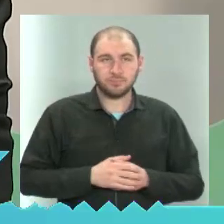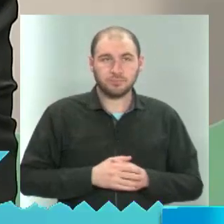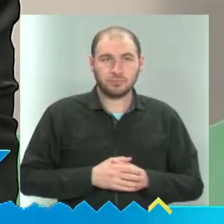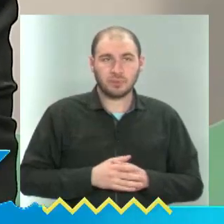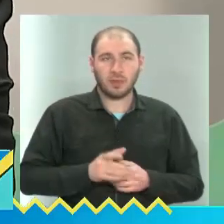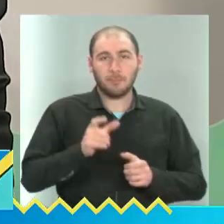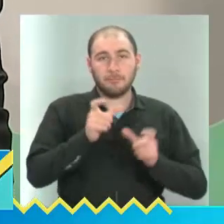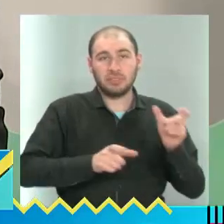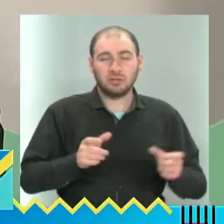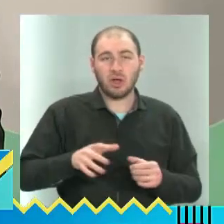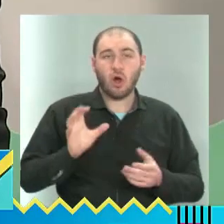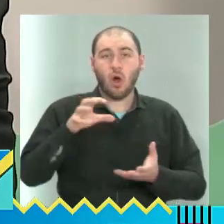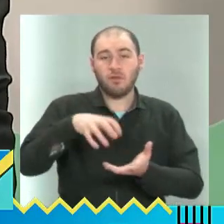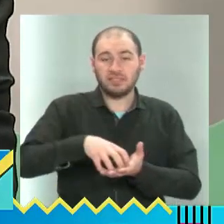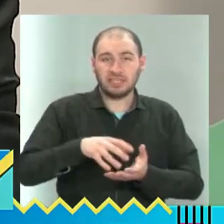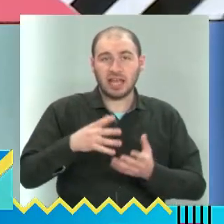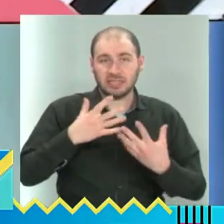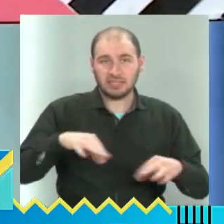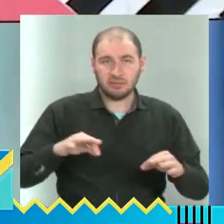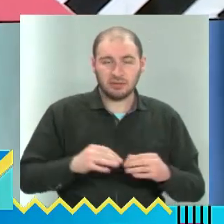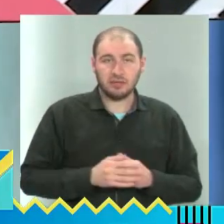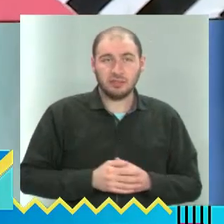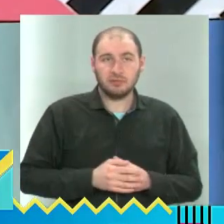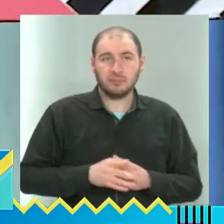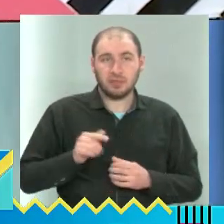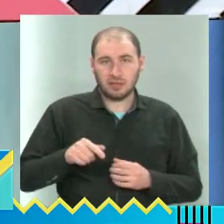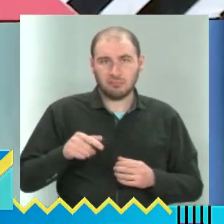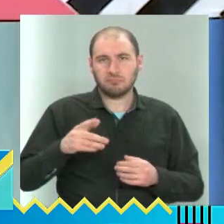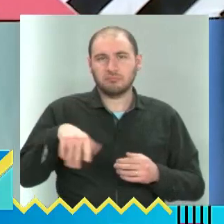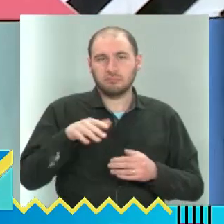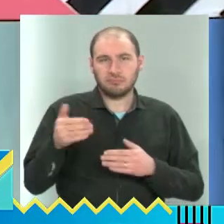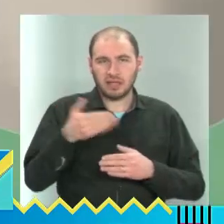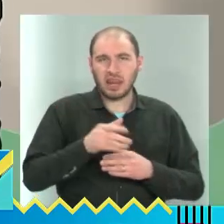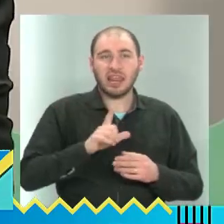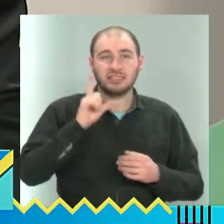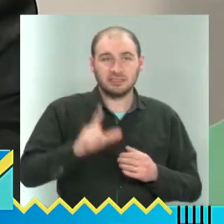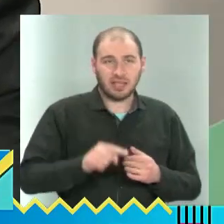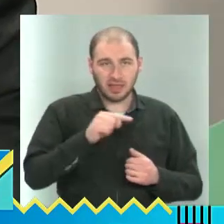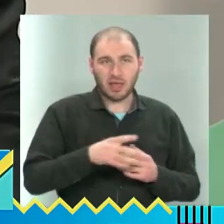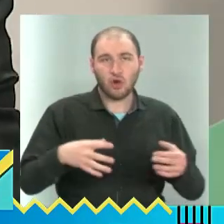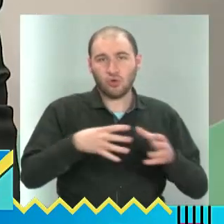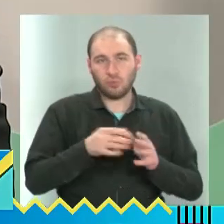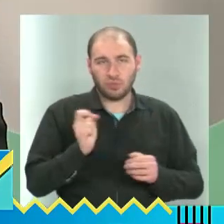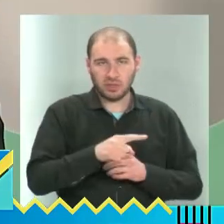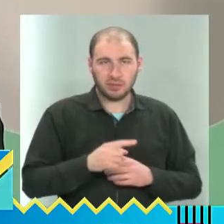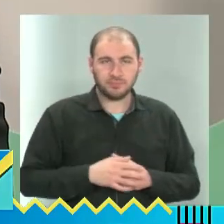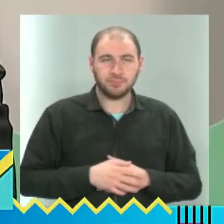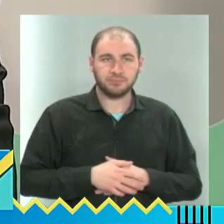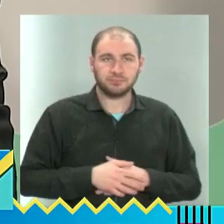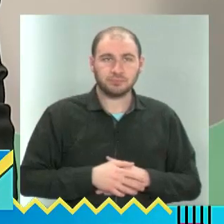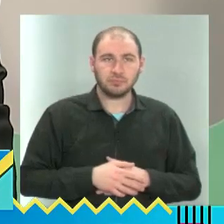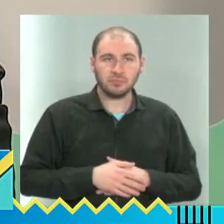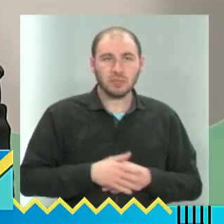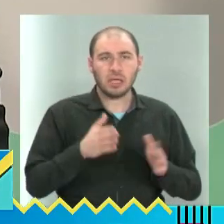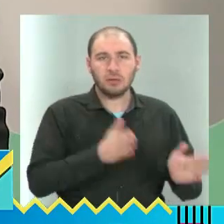con personal de la oficina de rescate, generalmente va aquí mismo Silvina Gallisa, la licenciada, con su equipo, y